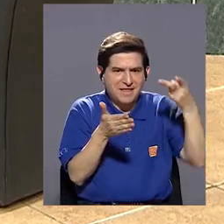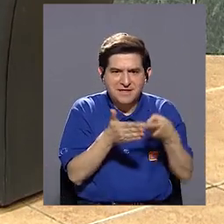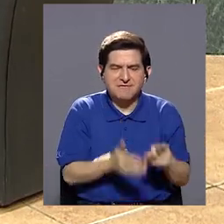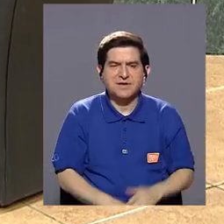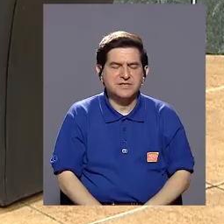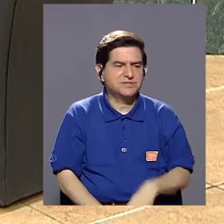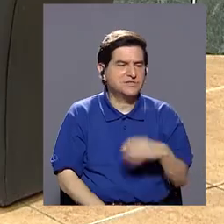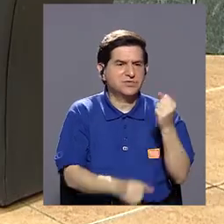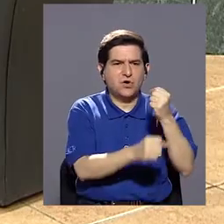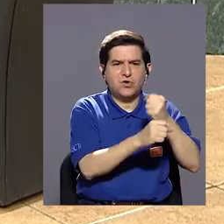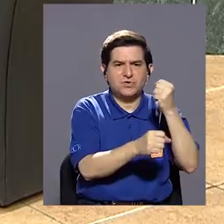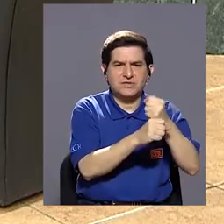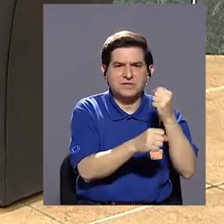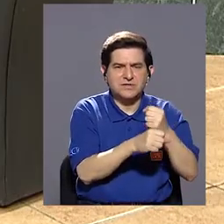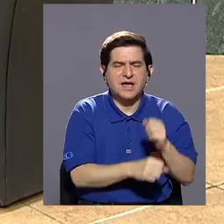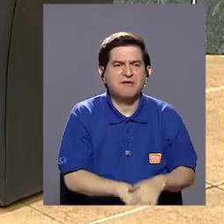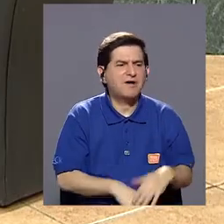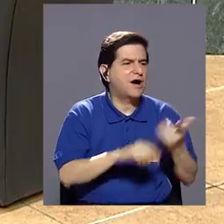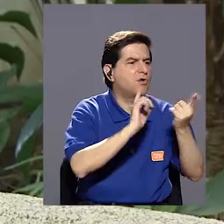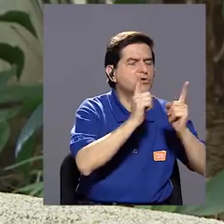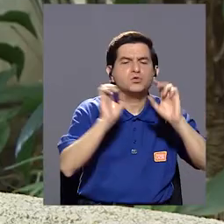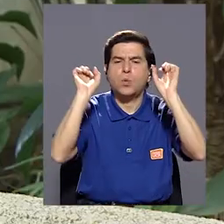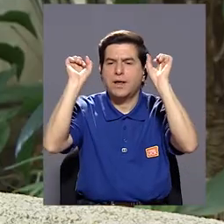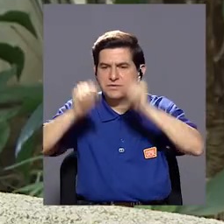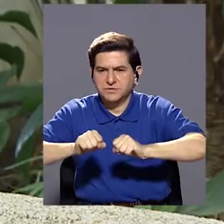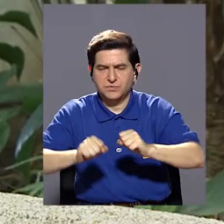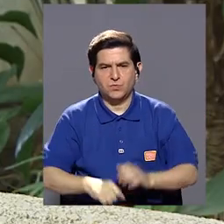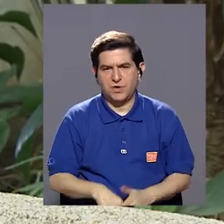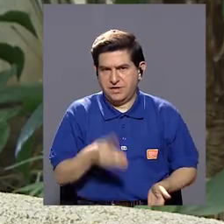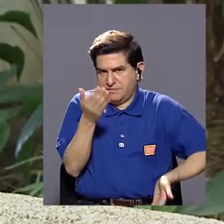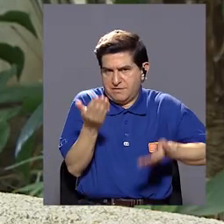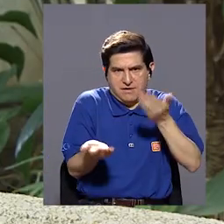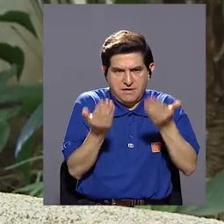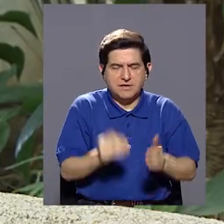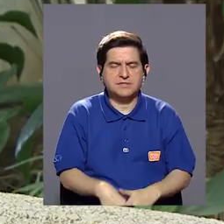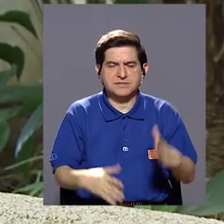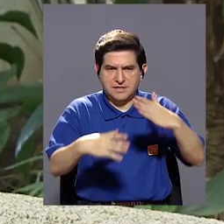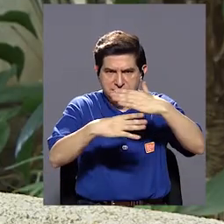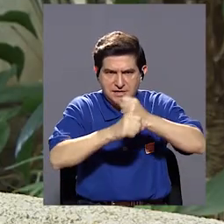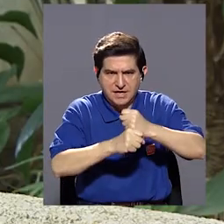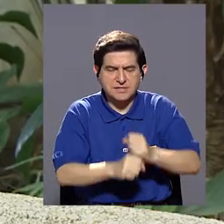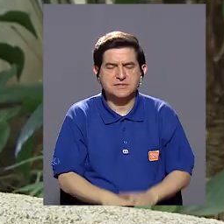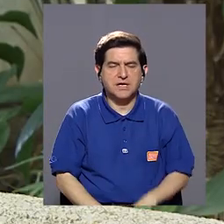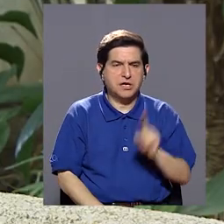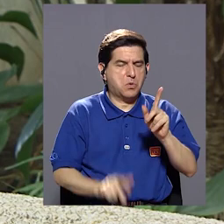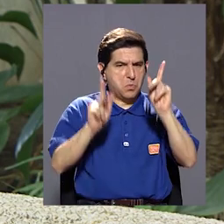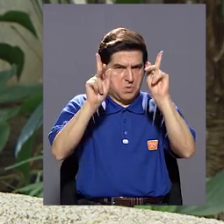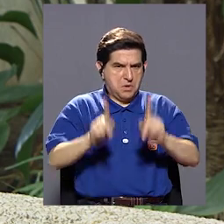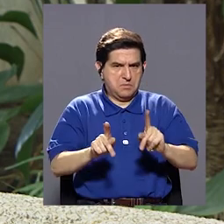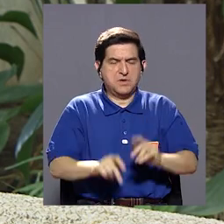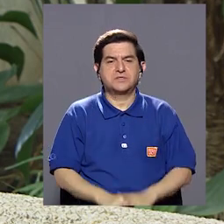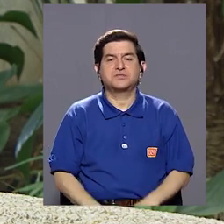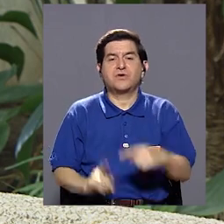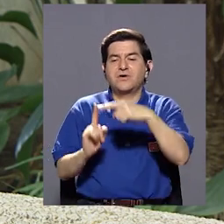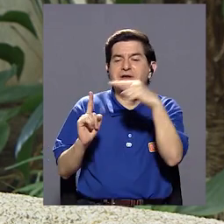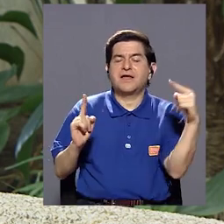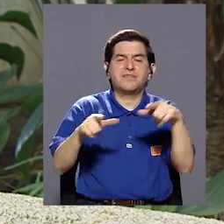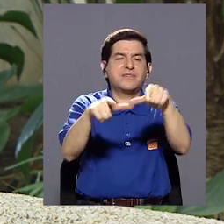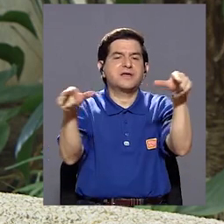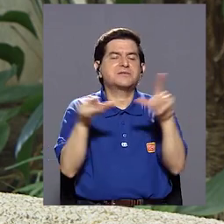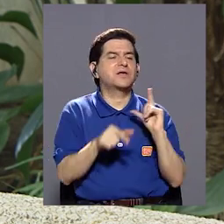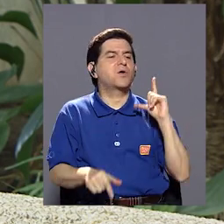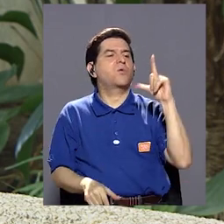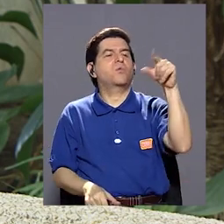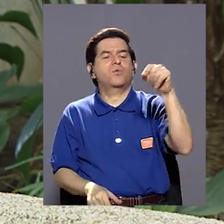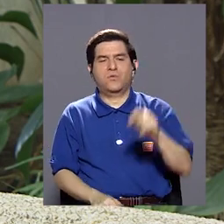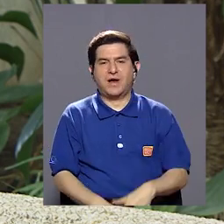primera definición de cuáles son los puestos teletrabajables, es decir, cuáles son todas actividades que puede realizar X o Y persona